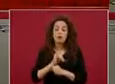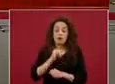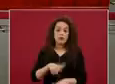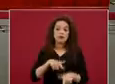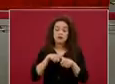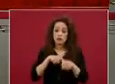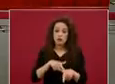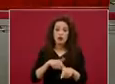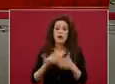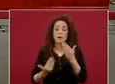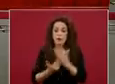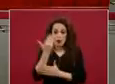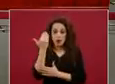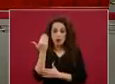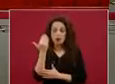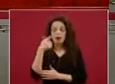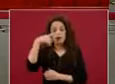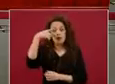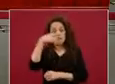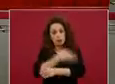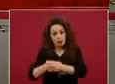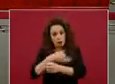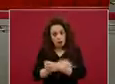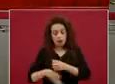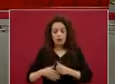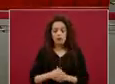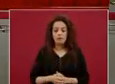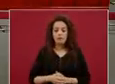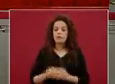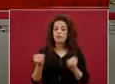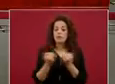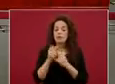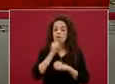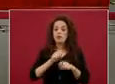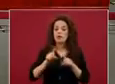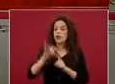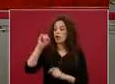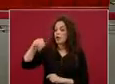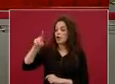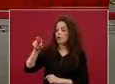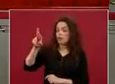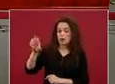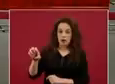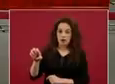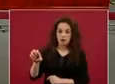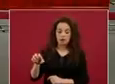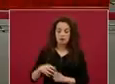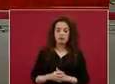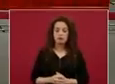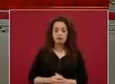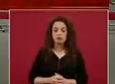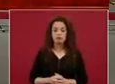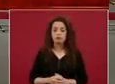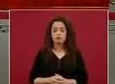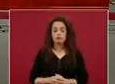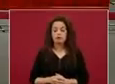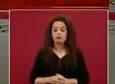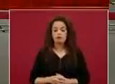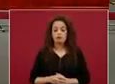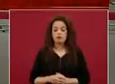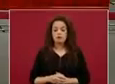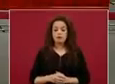turno matutino, vespertino, igual el INDRE, el Laboratorio Nacional de Referencia, y tenemos